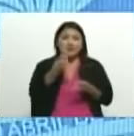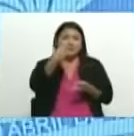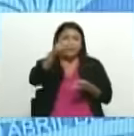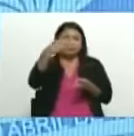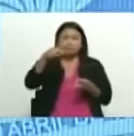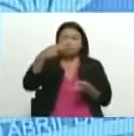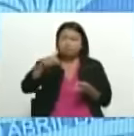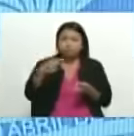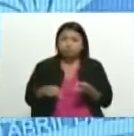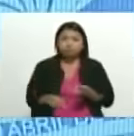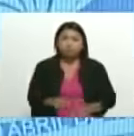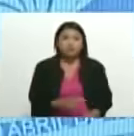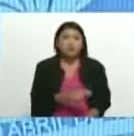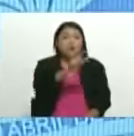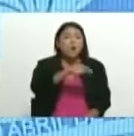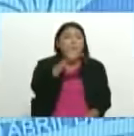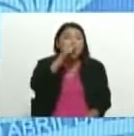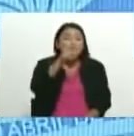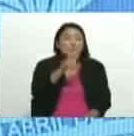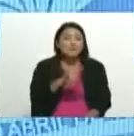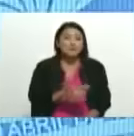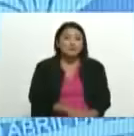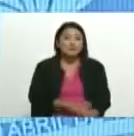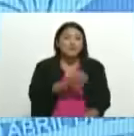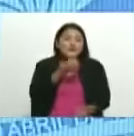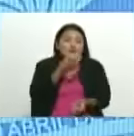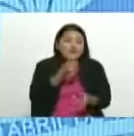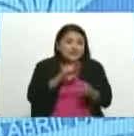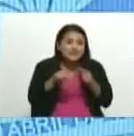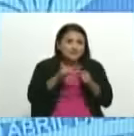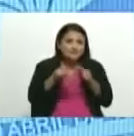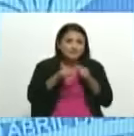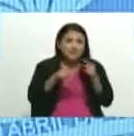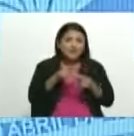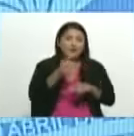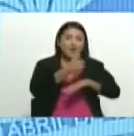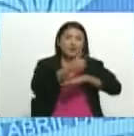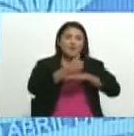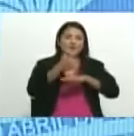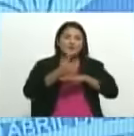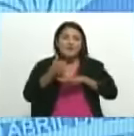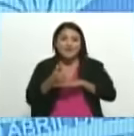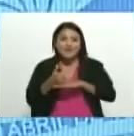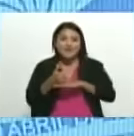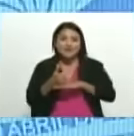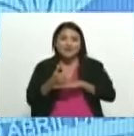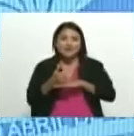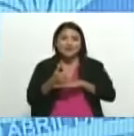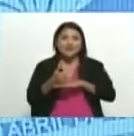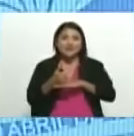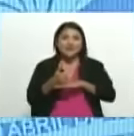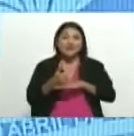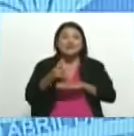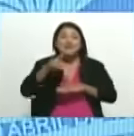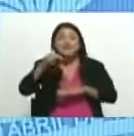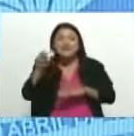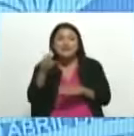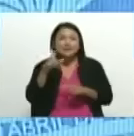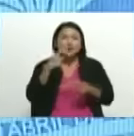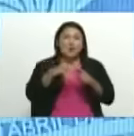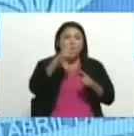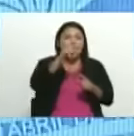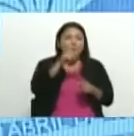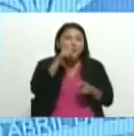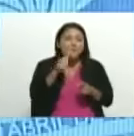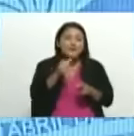Regoxal. Le decían, doctor Regoxal, a un señor de la Junta, te le voy a contar este chisme, de la Junta Nacional Electoral, en el Consejo Supremo Electoral, Regoxal es un poderoso